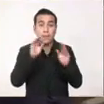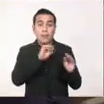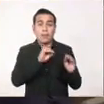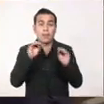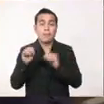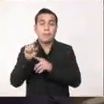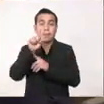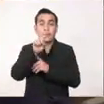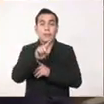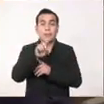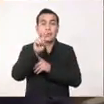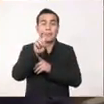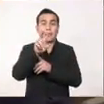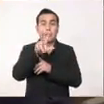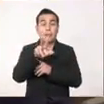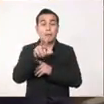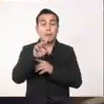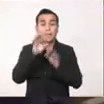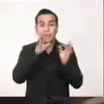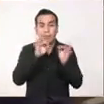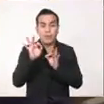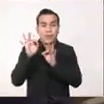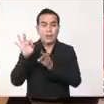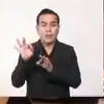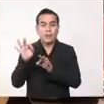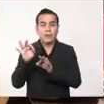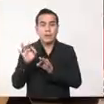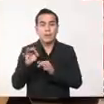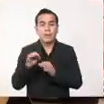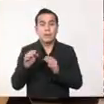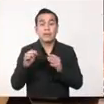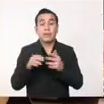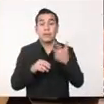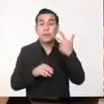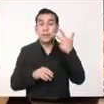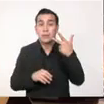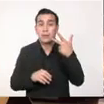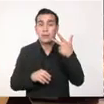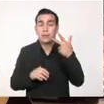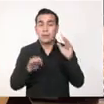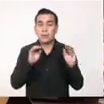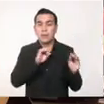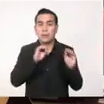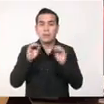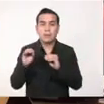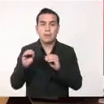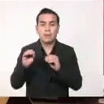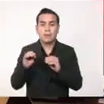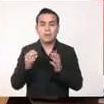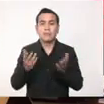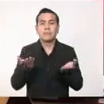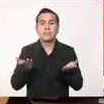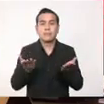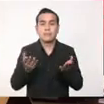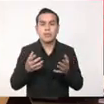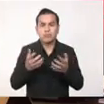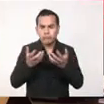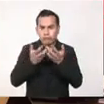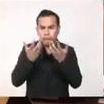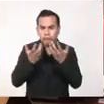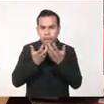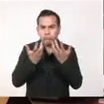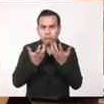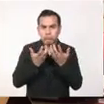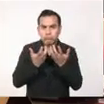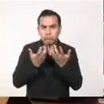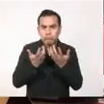este artículo. 2, aplicarle antejuicio al presidente. Y 3, aplicarle una comisión de investigación.